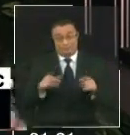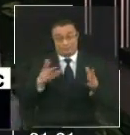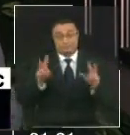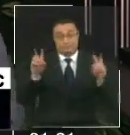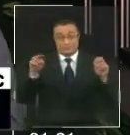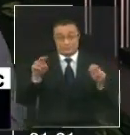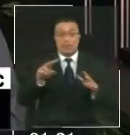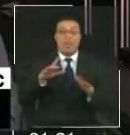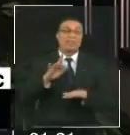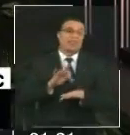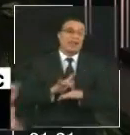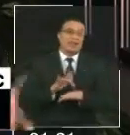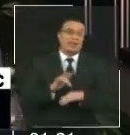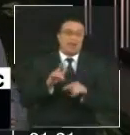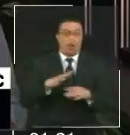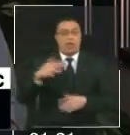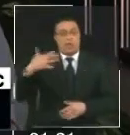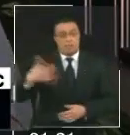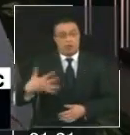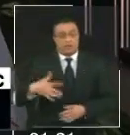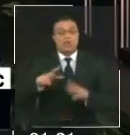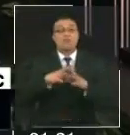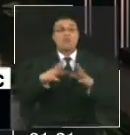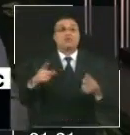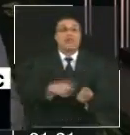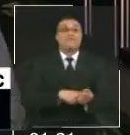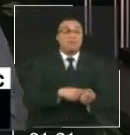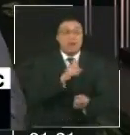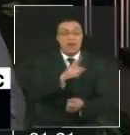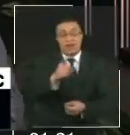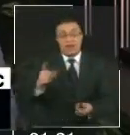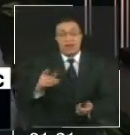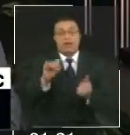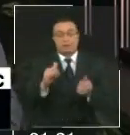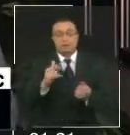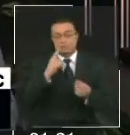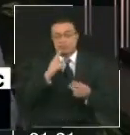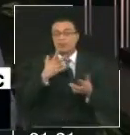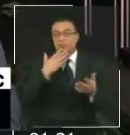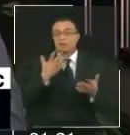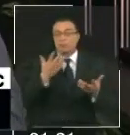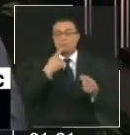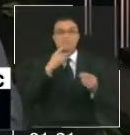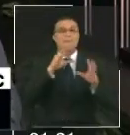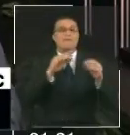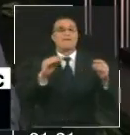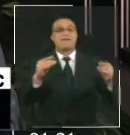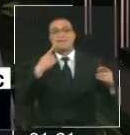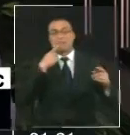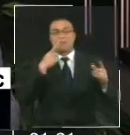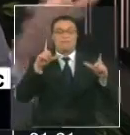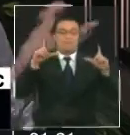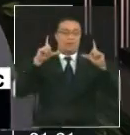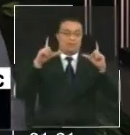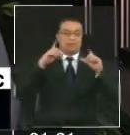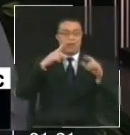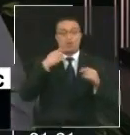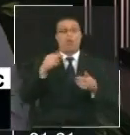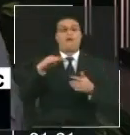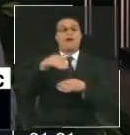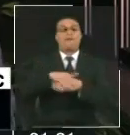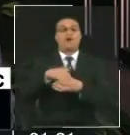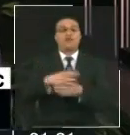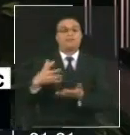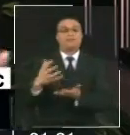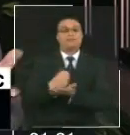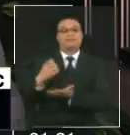tema muy delicado, por supuesto, muy importante para muchas familias, pero que también se presta mucho para hablarle a la galería, para tratar de ganar unos